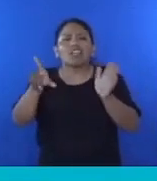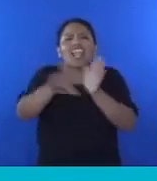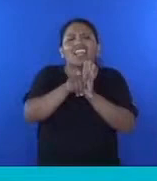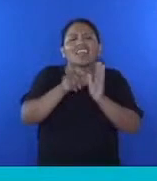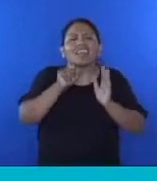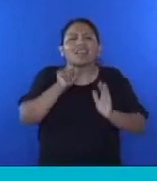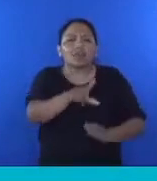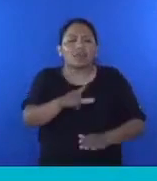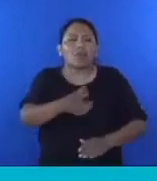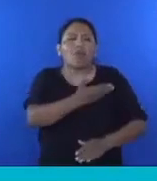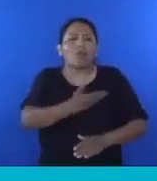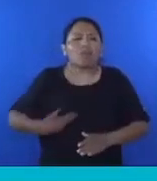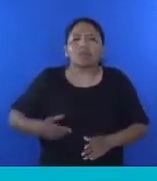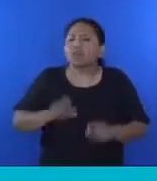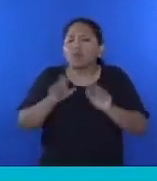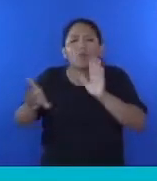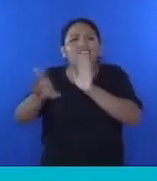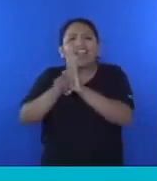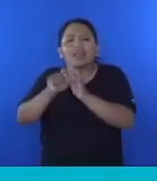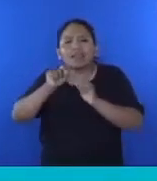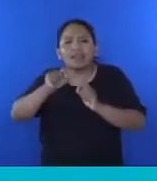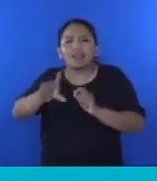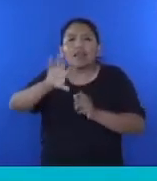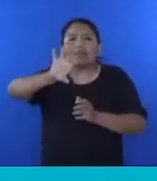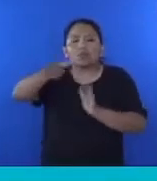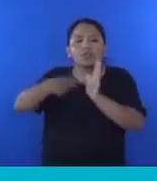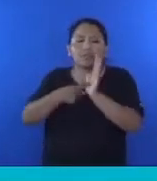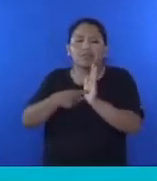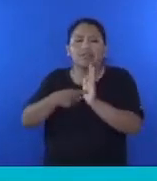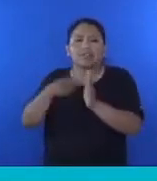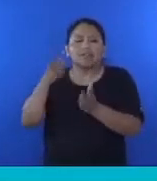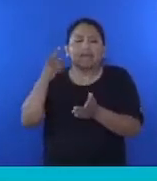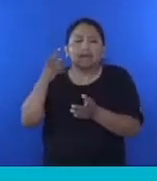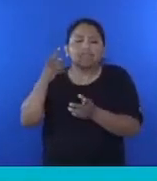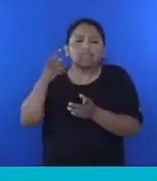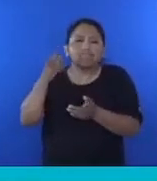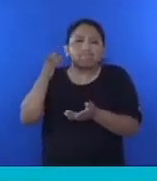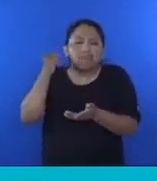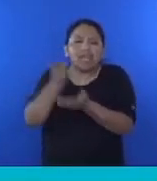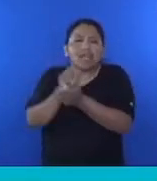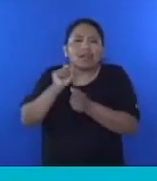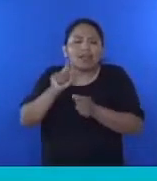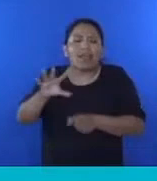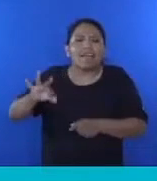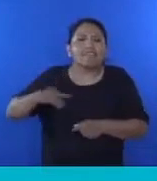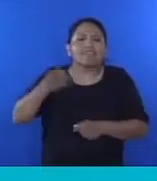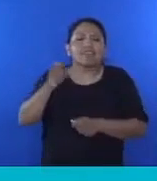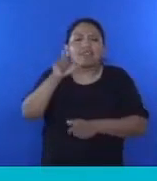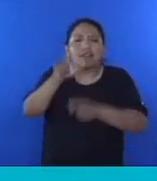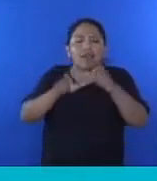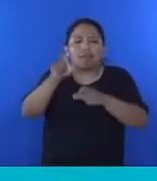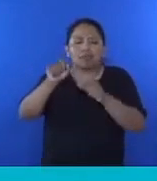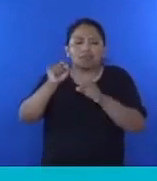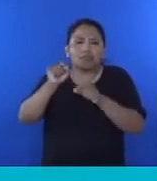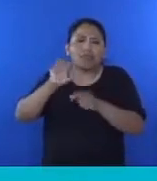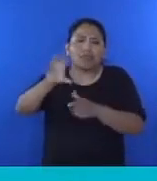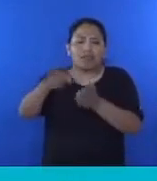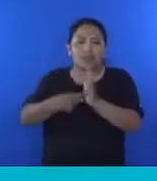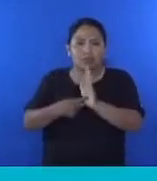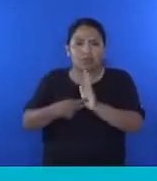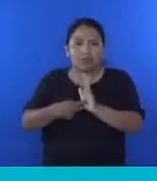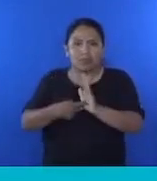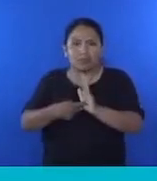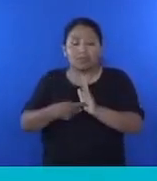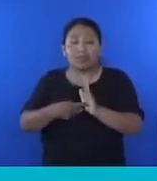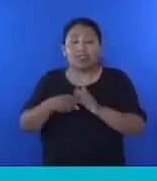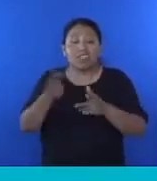discutiendo una ley para la provincia de Buenos Aires y que va a marcar la vida de los bonaerenses. Y hoy esa discusión estuvo presente